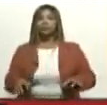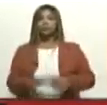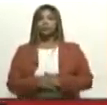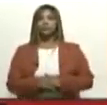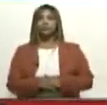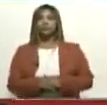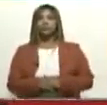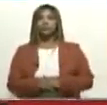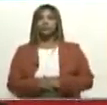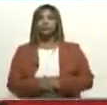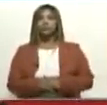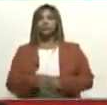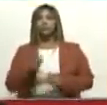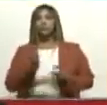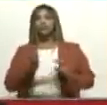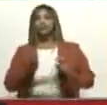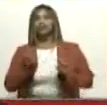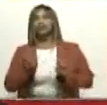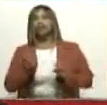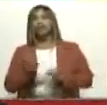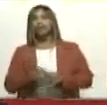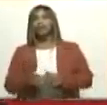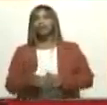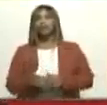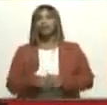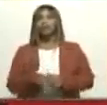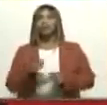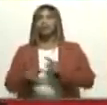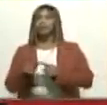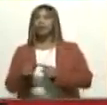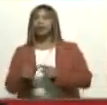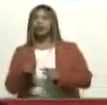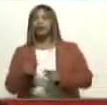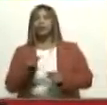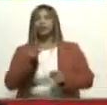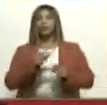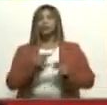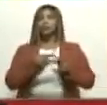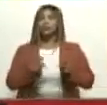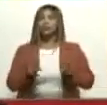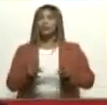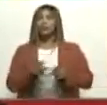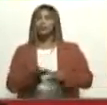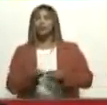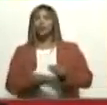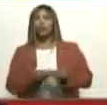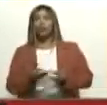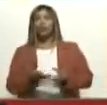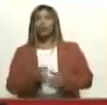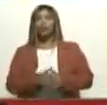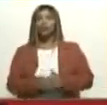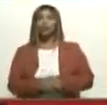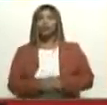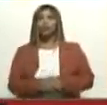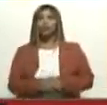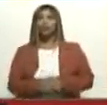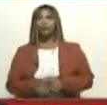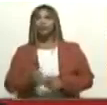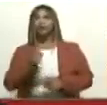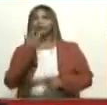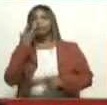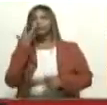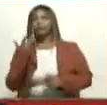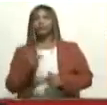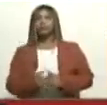estados de Venezuela. A ver, el tema de los géneros. Sabemos que hay distintos públicos, pero, sí, claro. Pero ¿qué tal de ese tema de esos géneros? ¿Cuál se destaca o cuál es